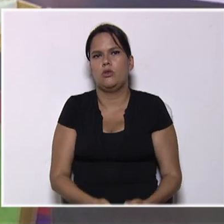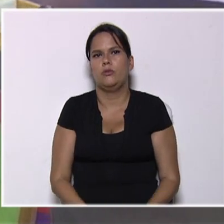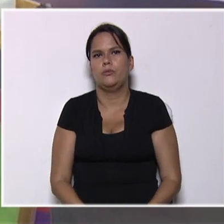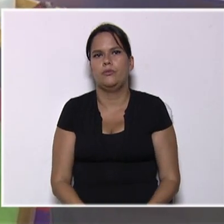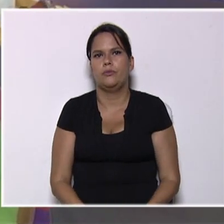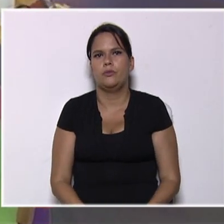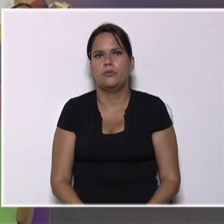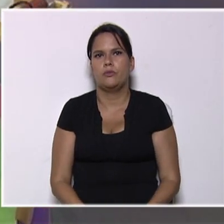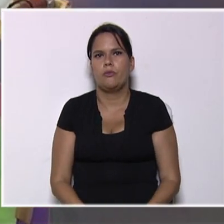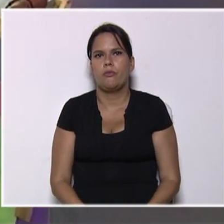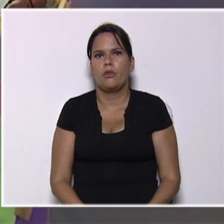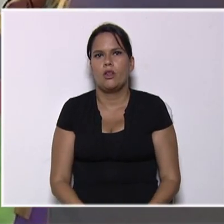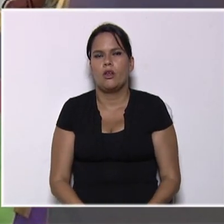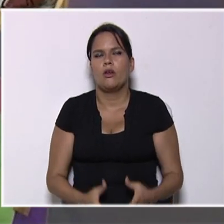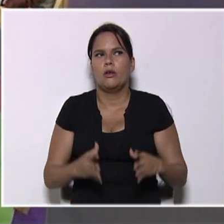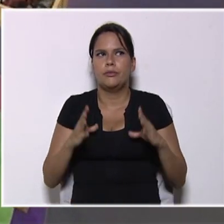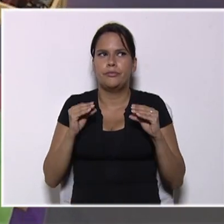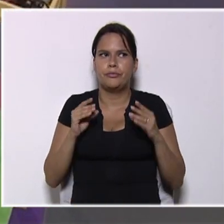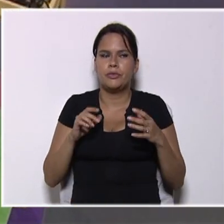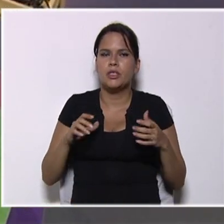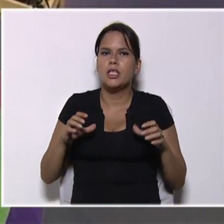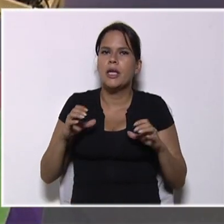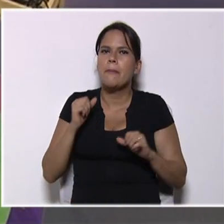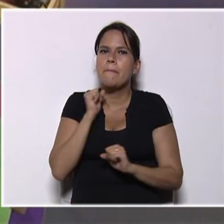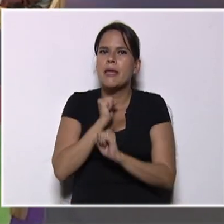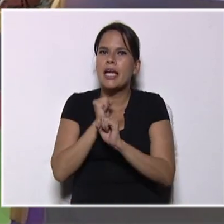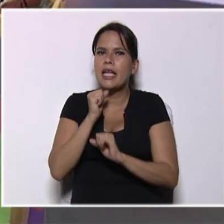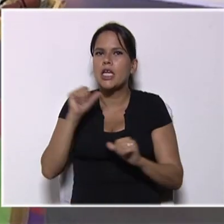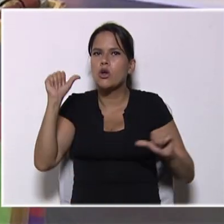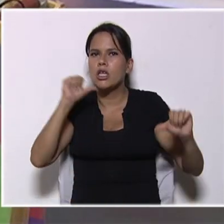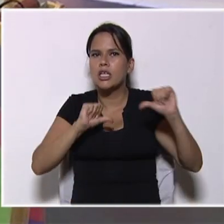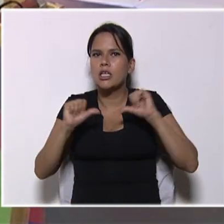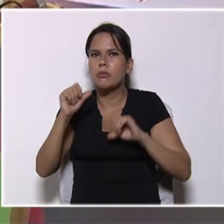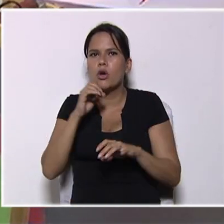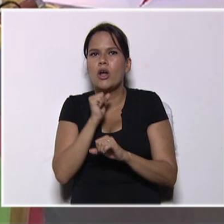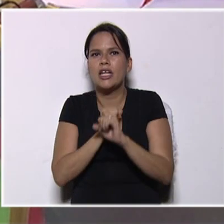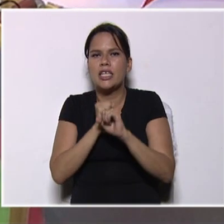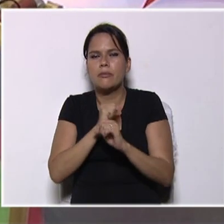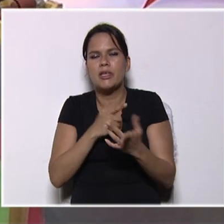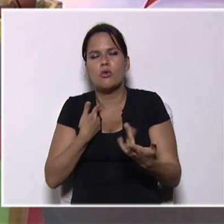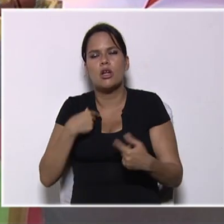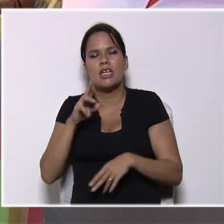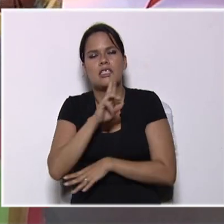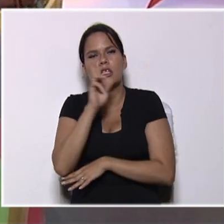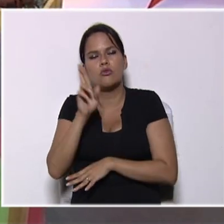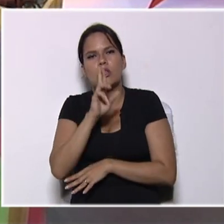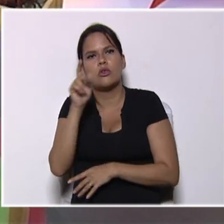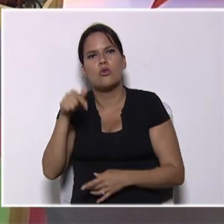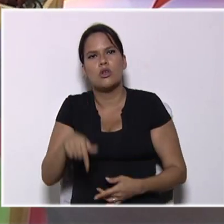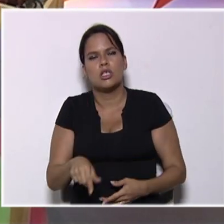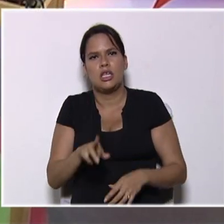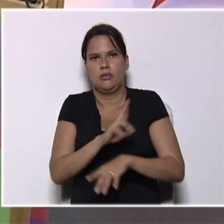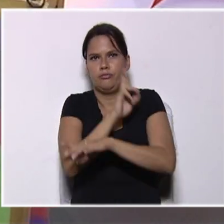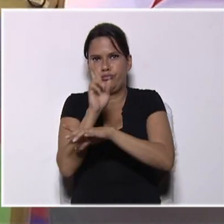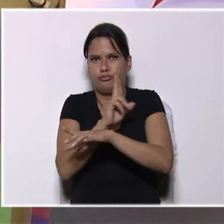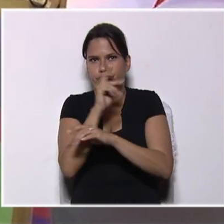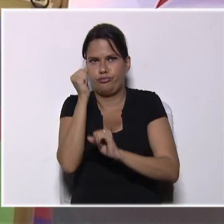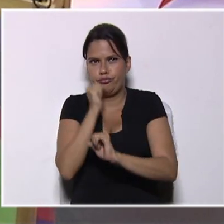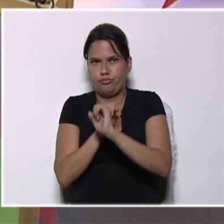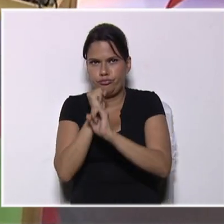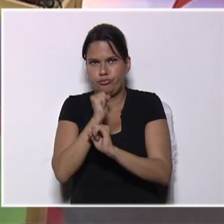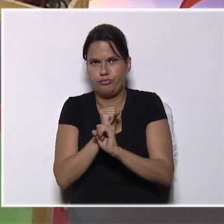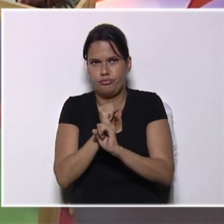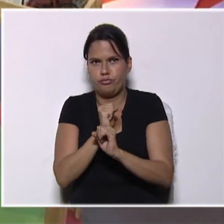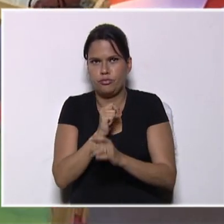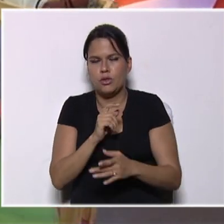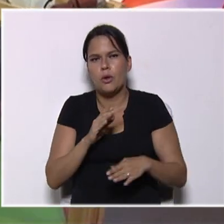reciclaje mecánico y reciclaje químico. El reciclaje químico es lo que está ahorita en vanguardia, que se está mencionando mucho porque